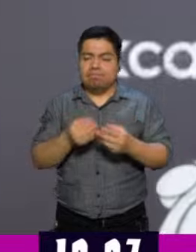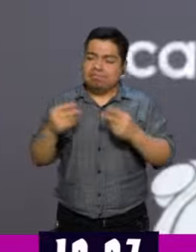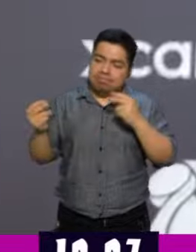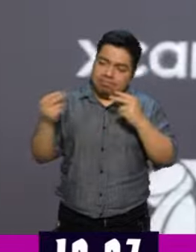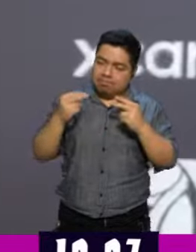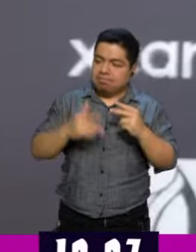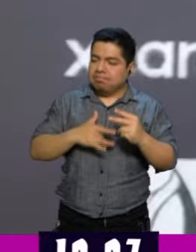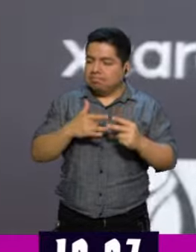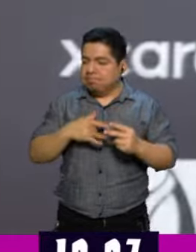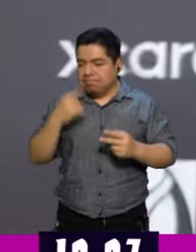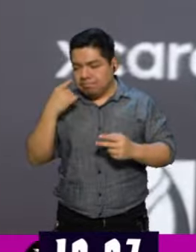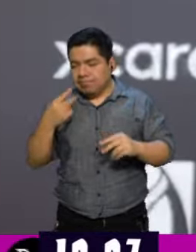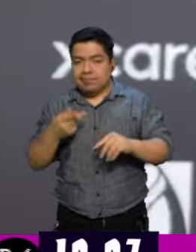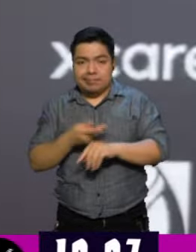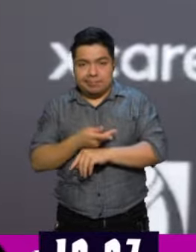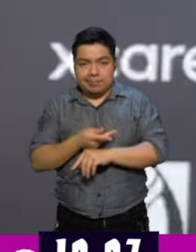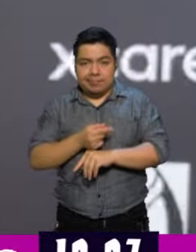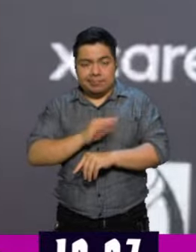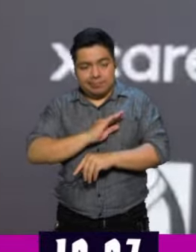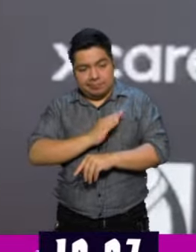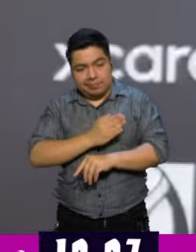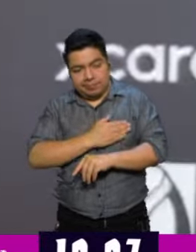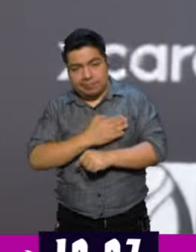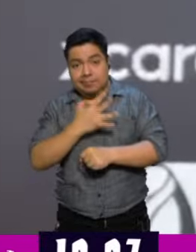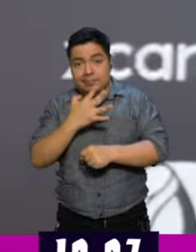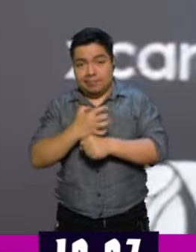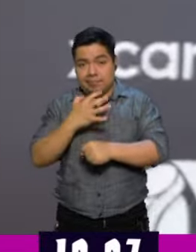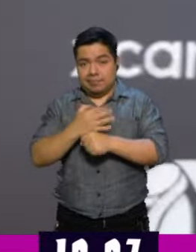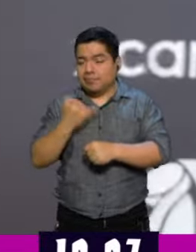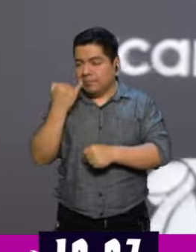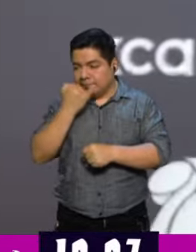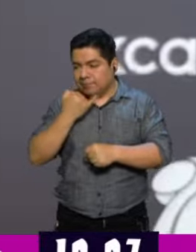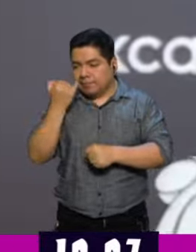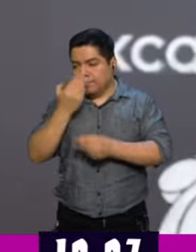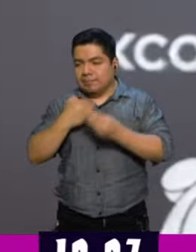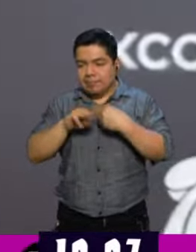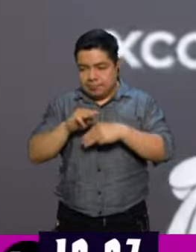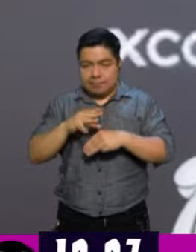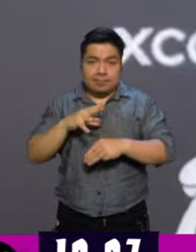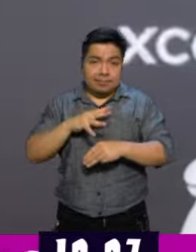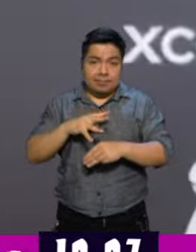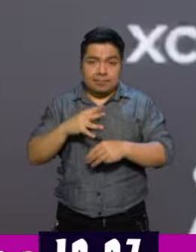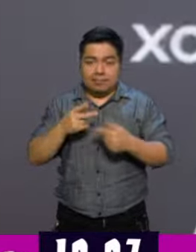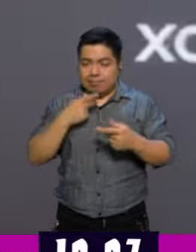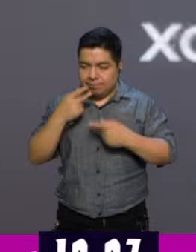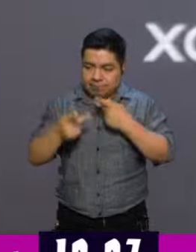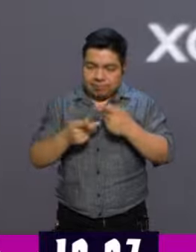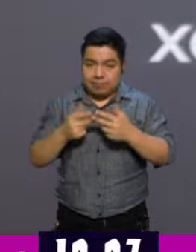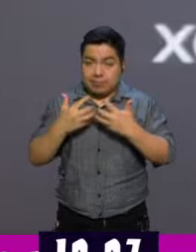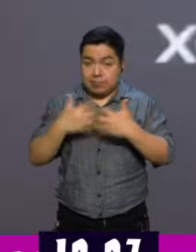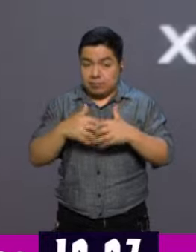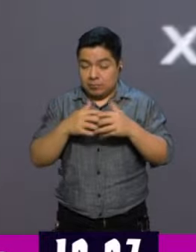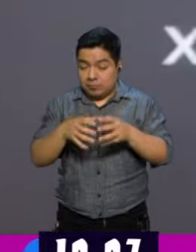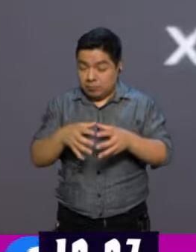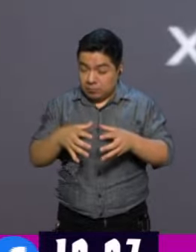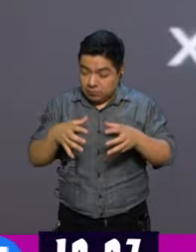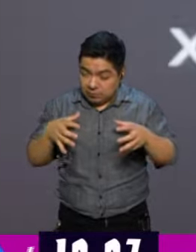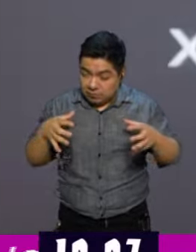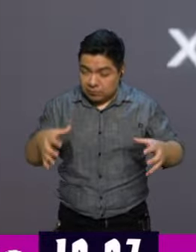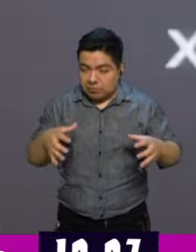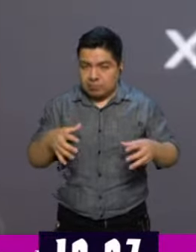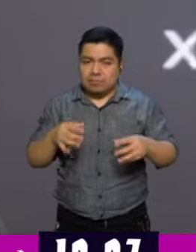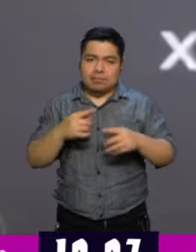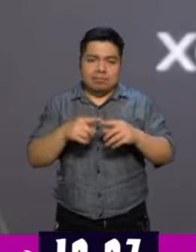y qué estamos haciendo. El español es el cuarto idioma más hablado en el mundo y somos una industria enorme que ha sido atravesada